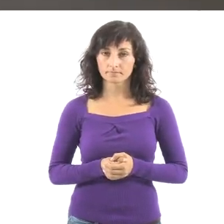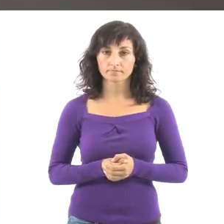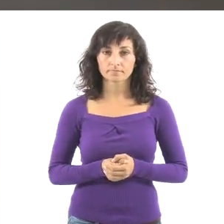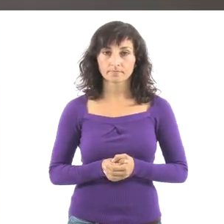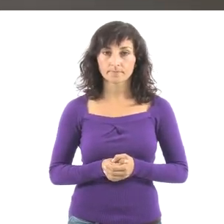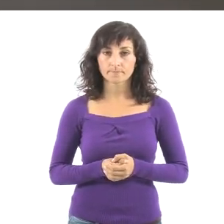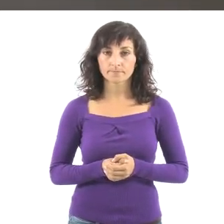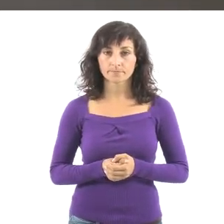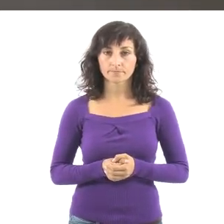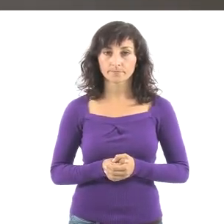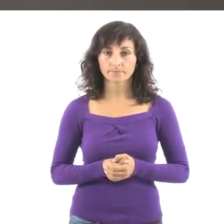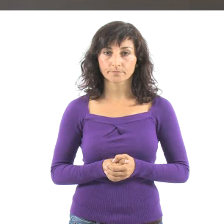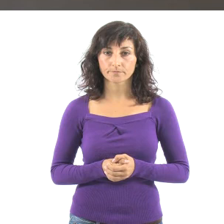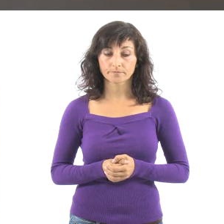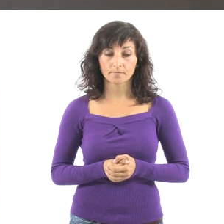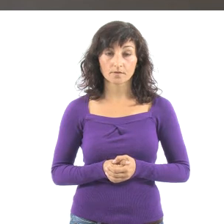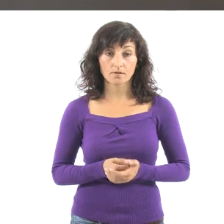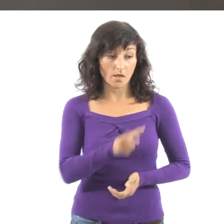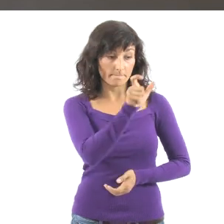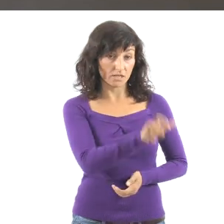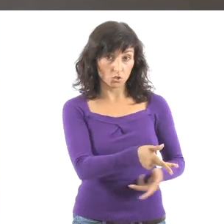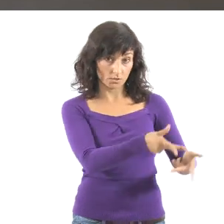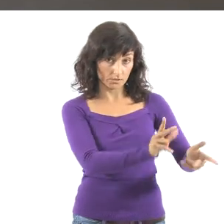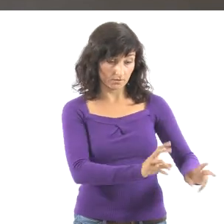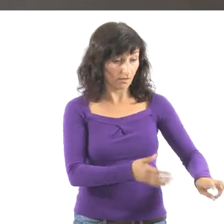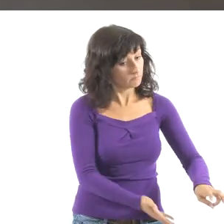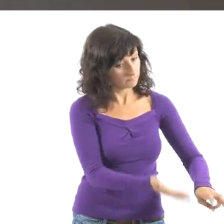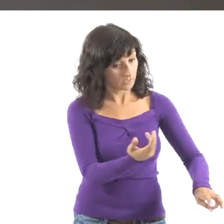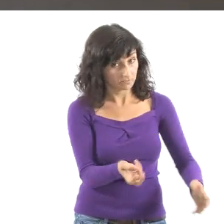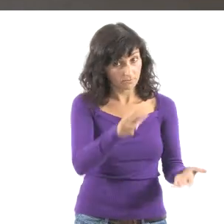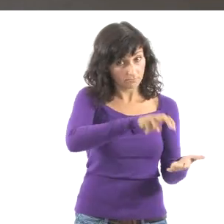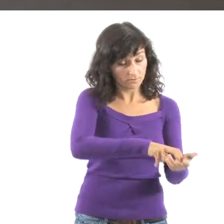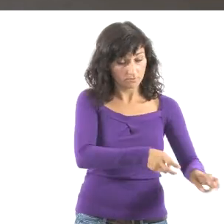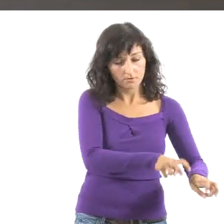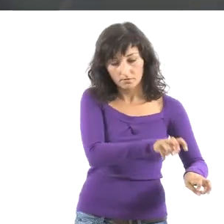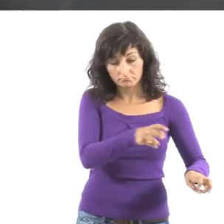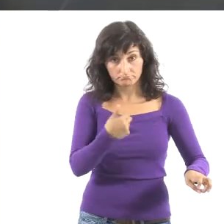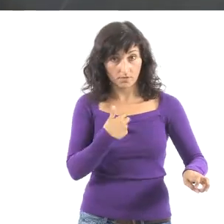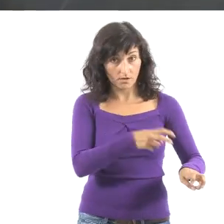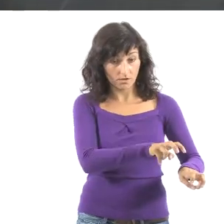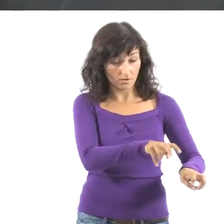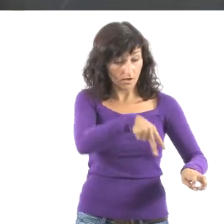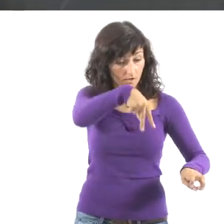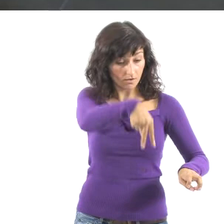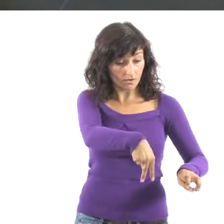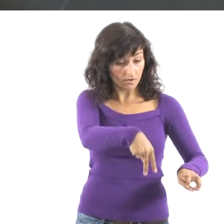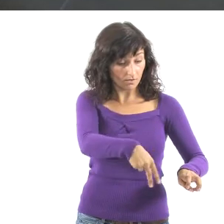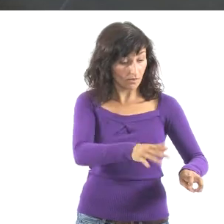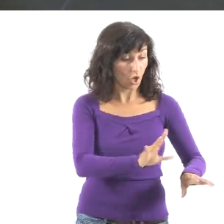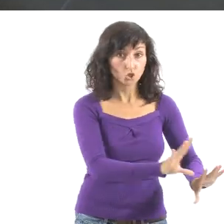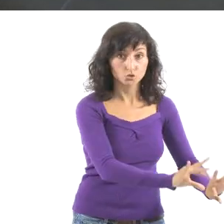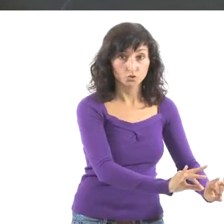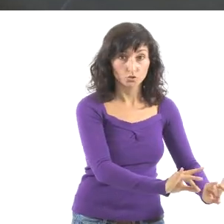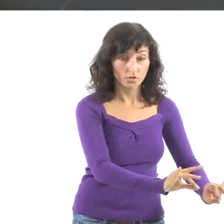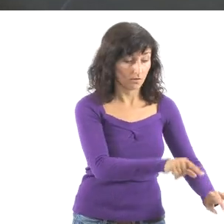A la hora de levantar a la persona deficiente visual, nos colocamos a su lado, entramos en contacto con ella, se